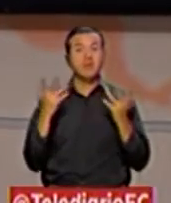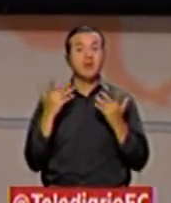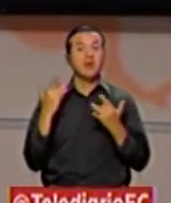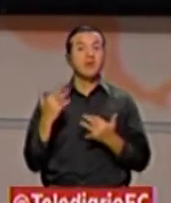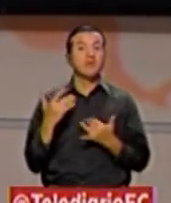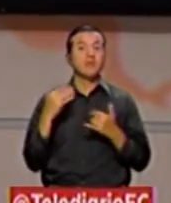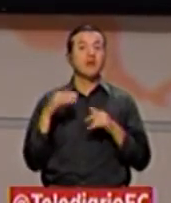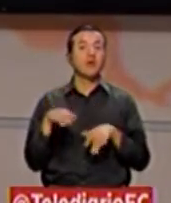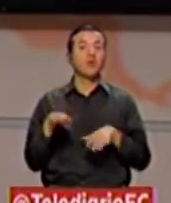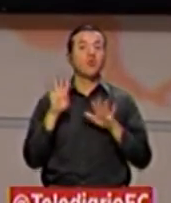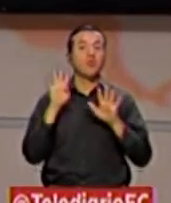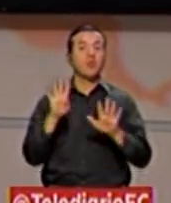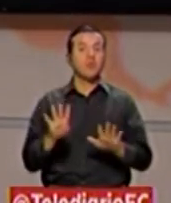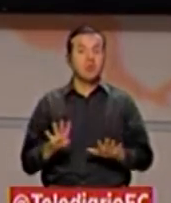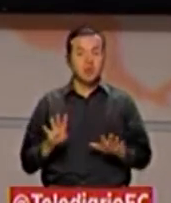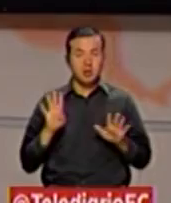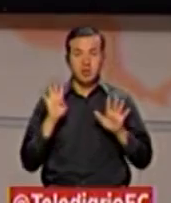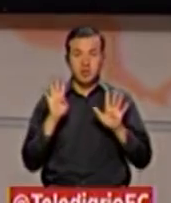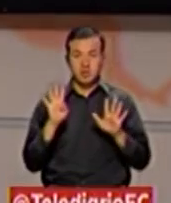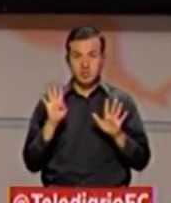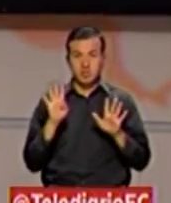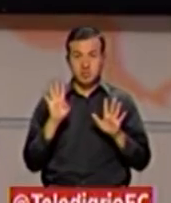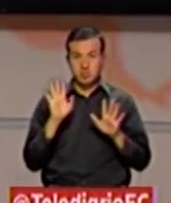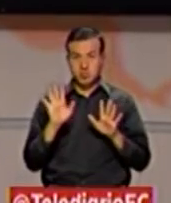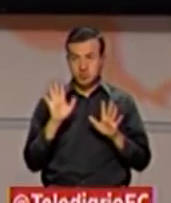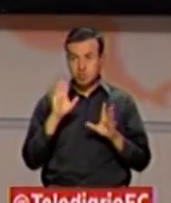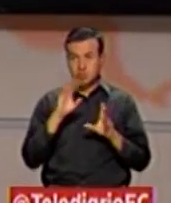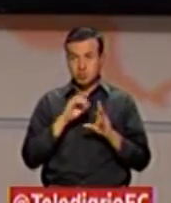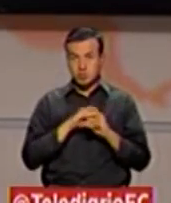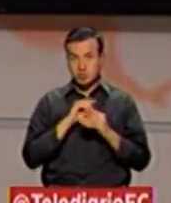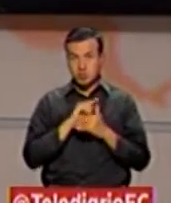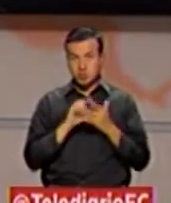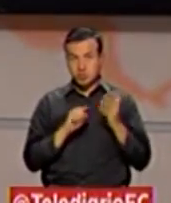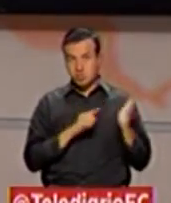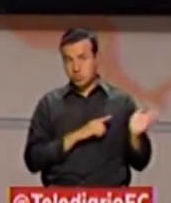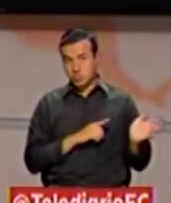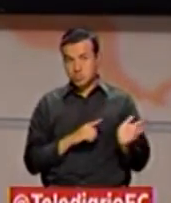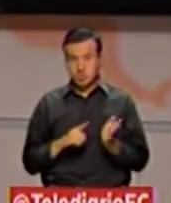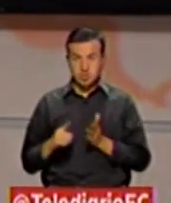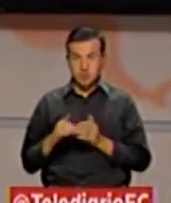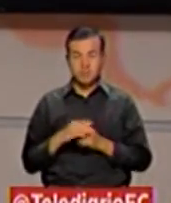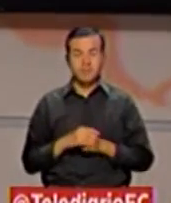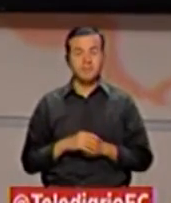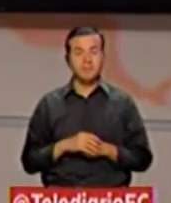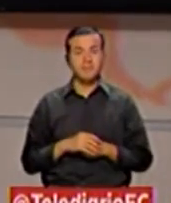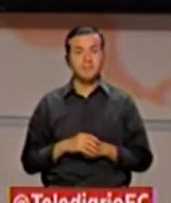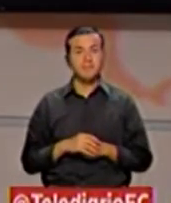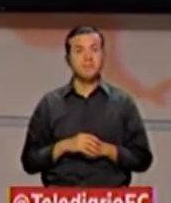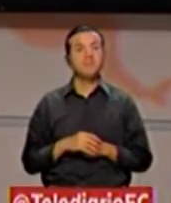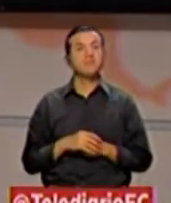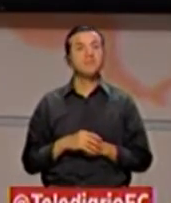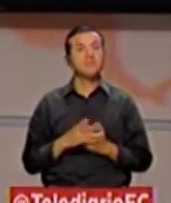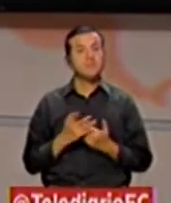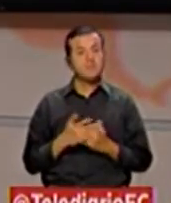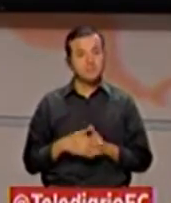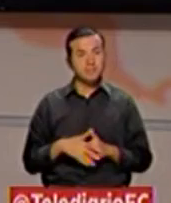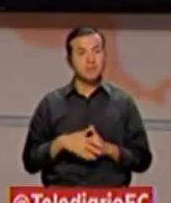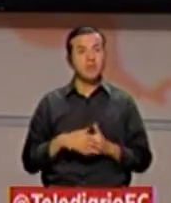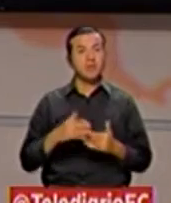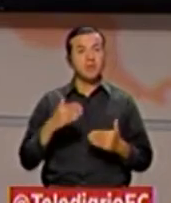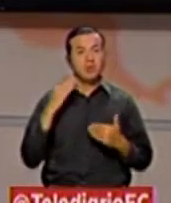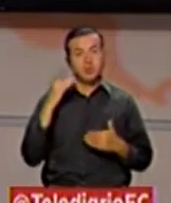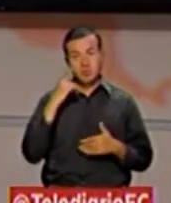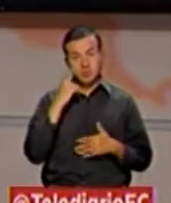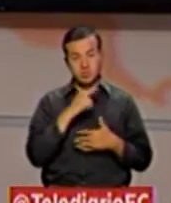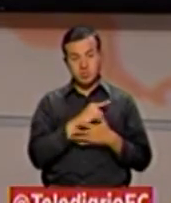esperar 9 años para que prescriba la acción y también la pena. En ese entonces, políticamente,